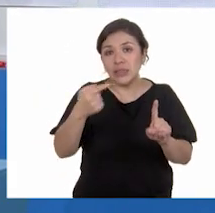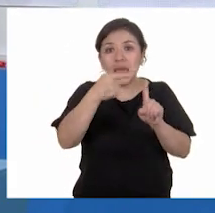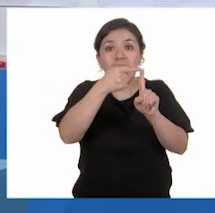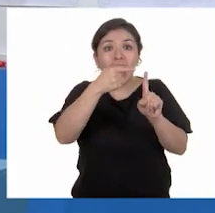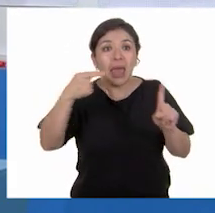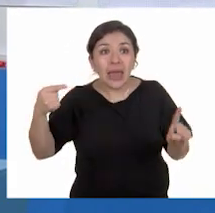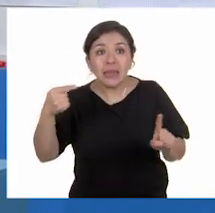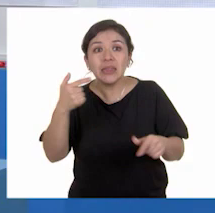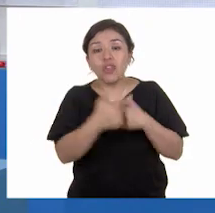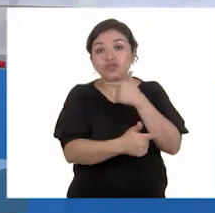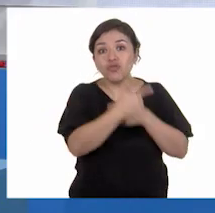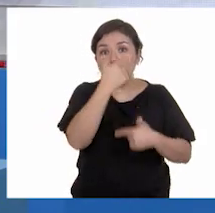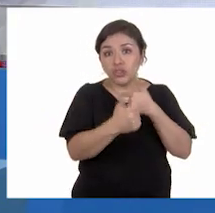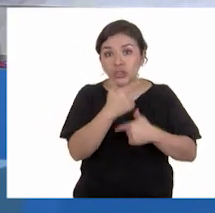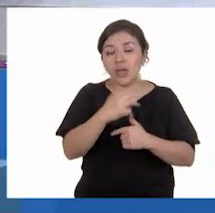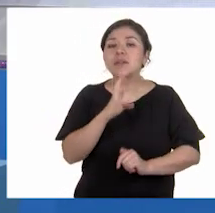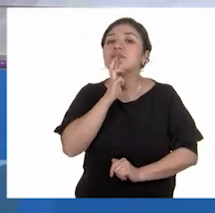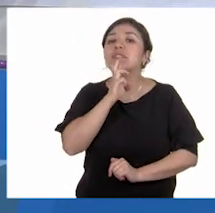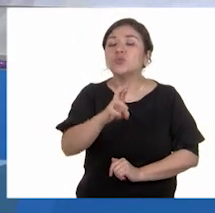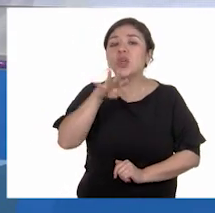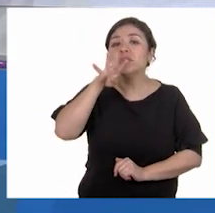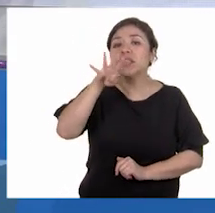dio como resultado